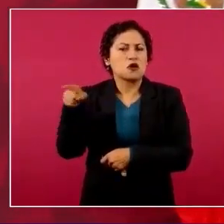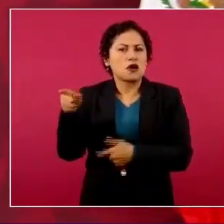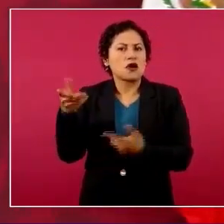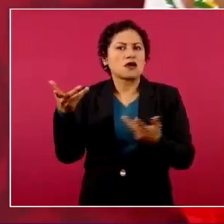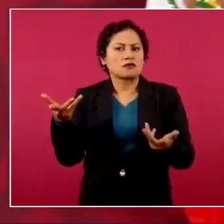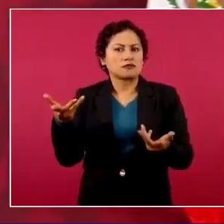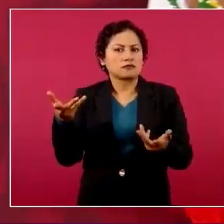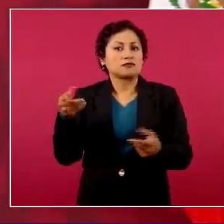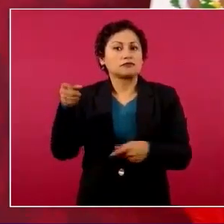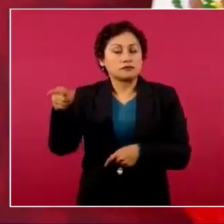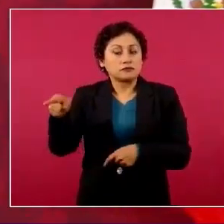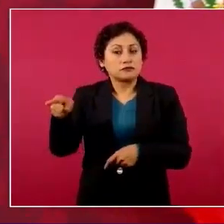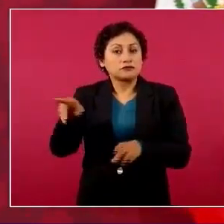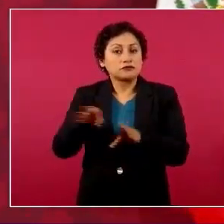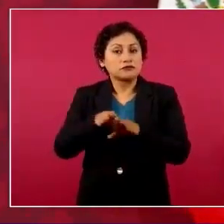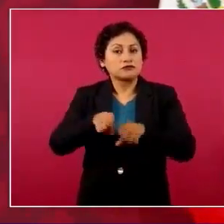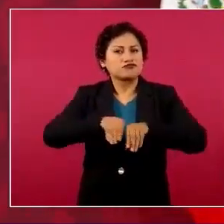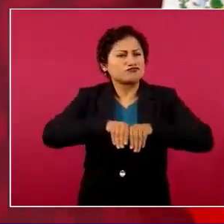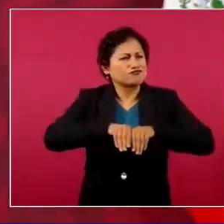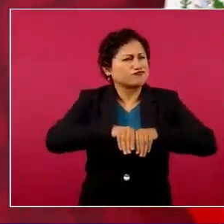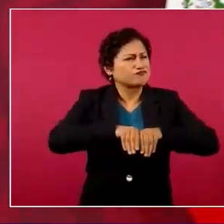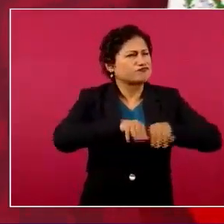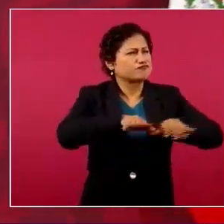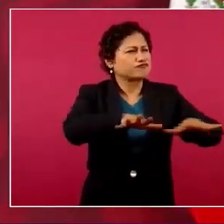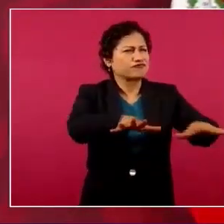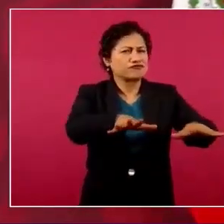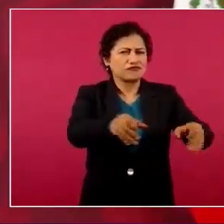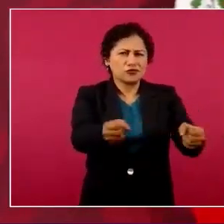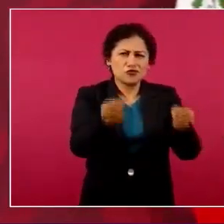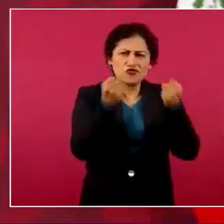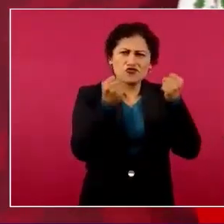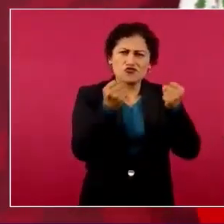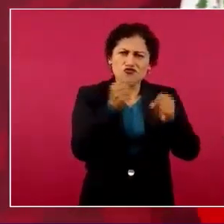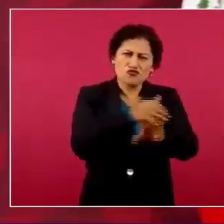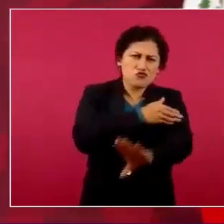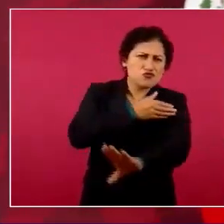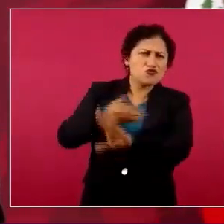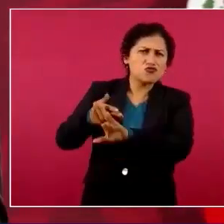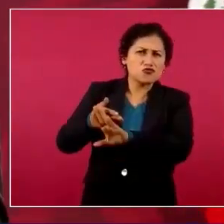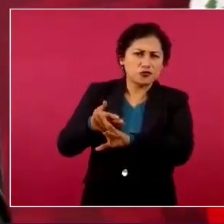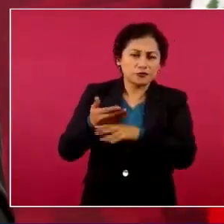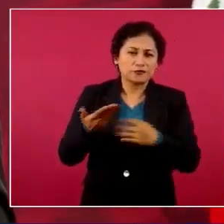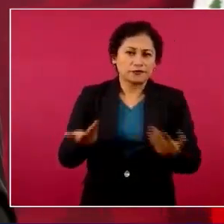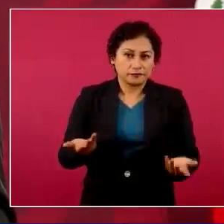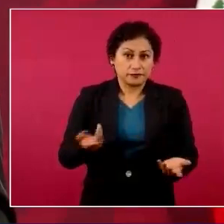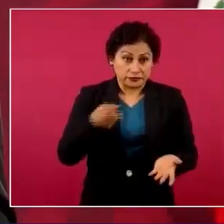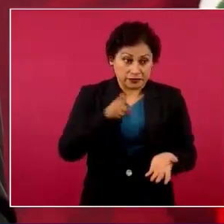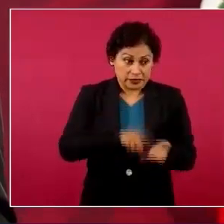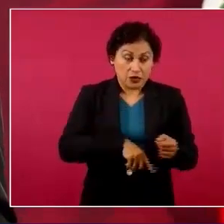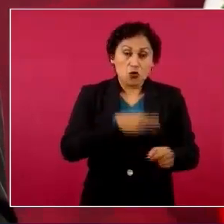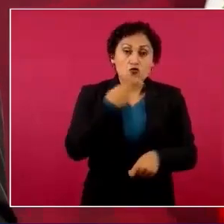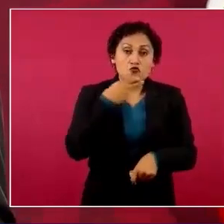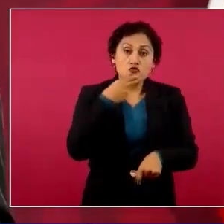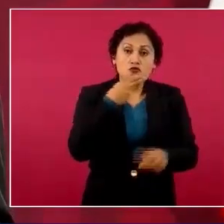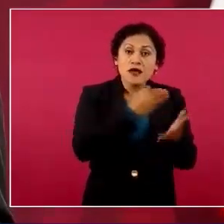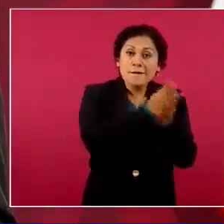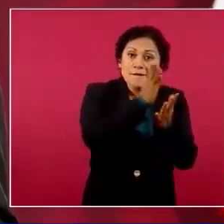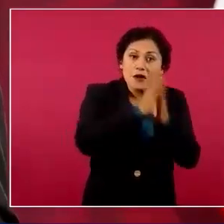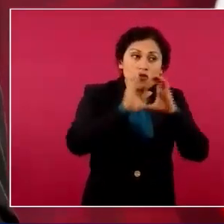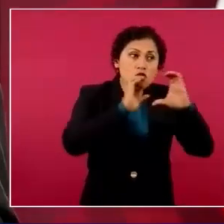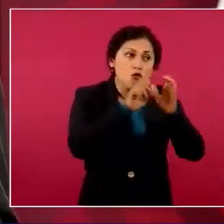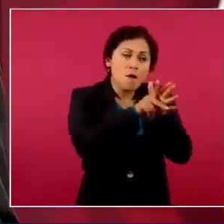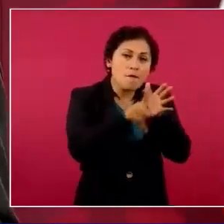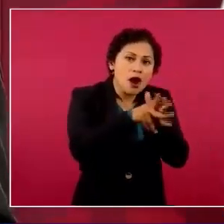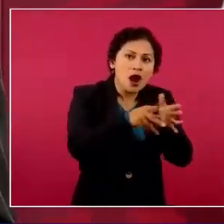de una campaña feroz en medios de información. Lo acabaron,